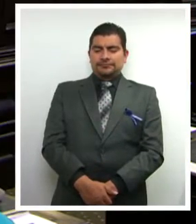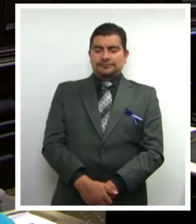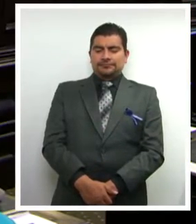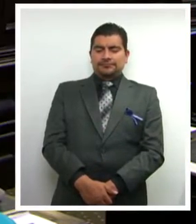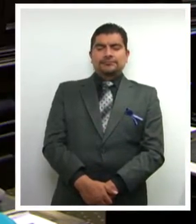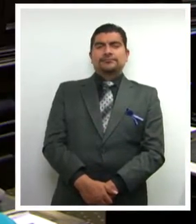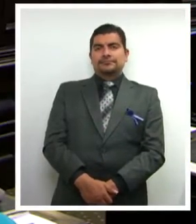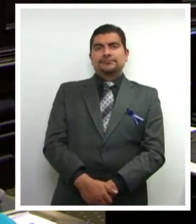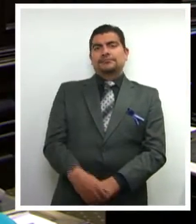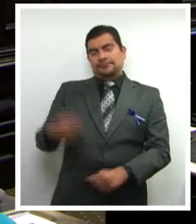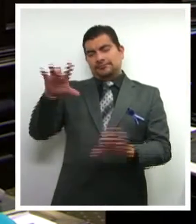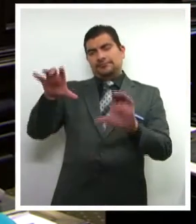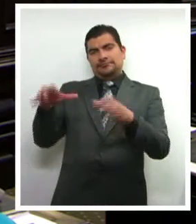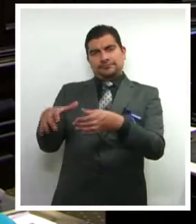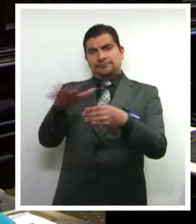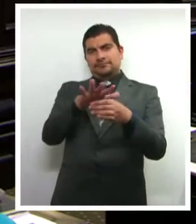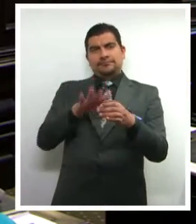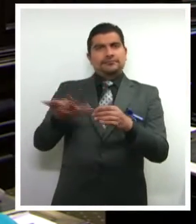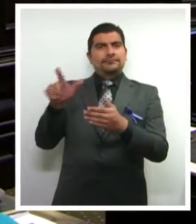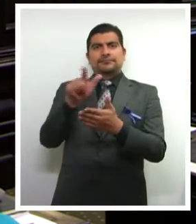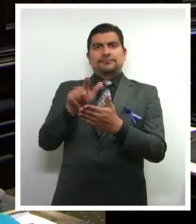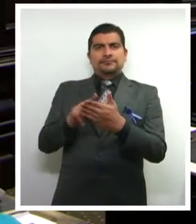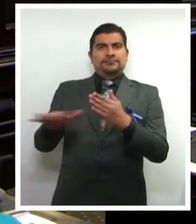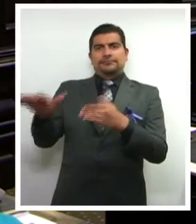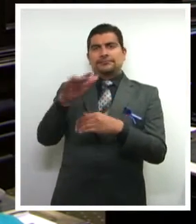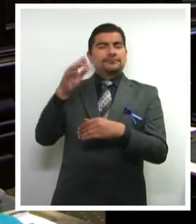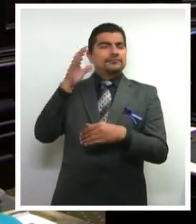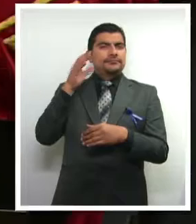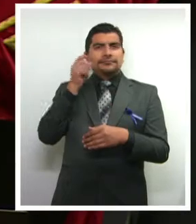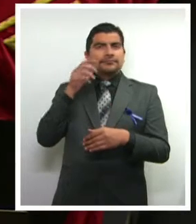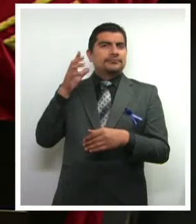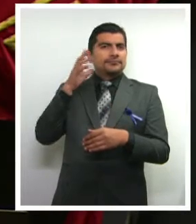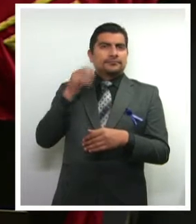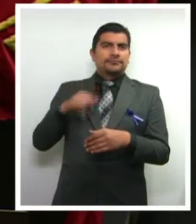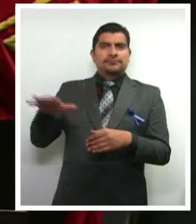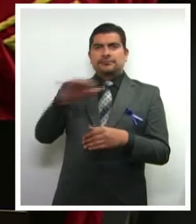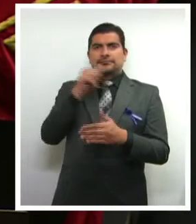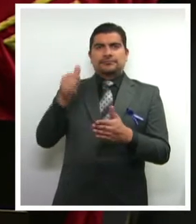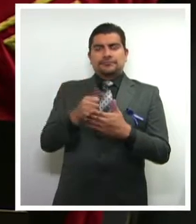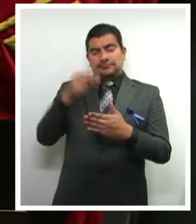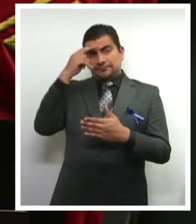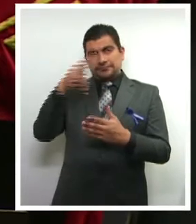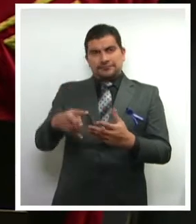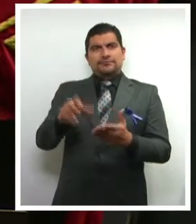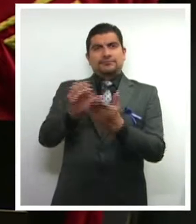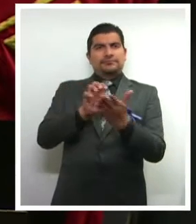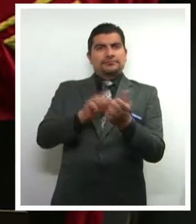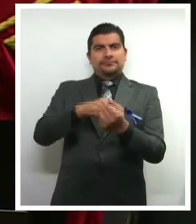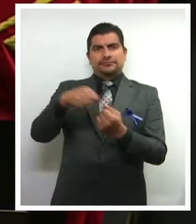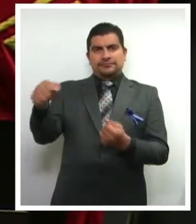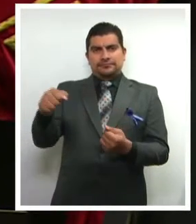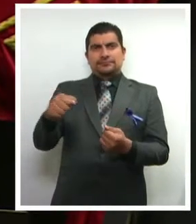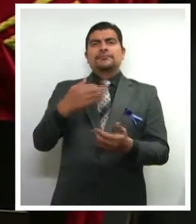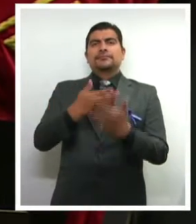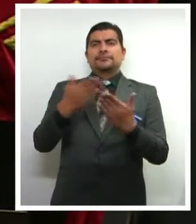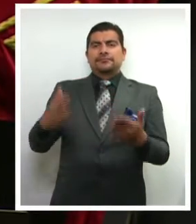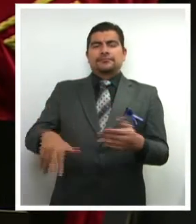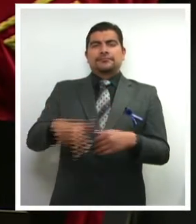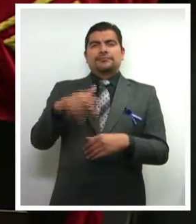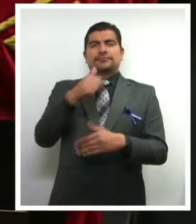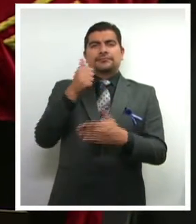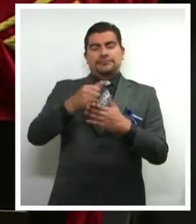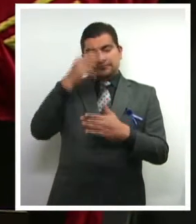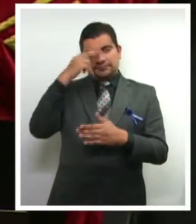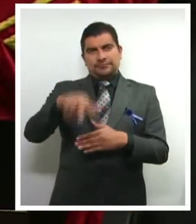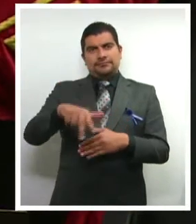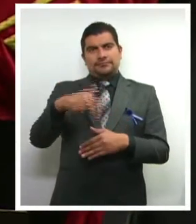Instalación de comisiones legislativas de la Asamblea Constituyente de la Ciudad de México. Ciudad de México, a 13 de octubre de